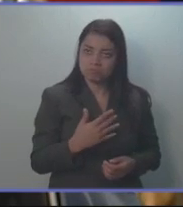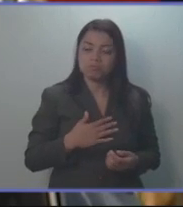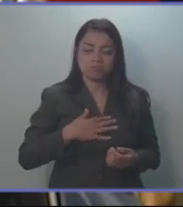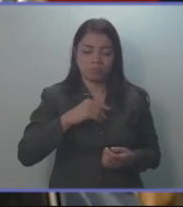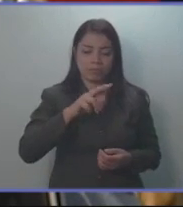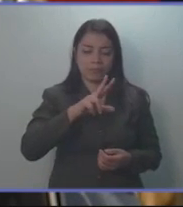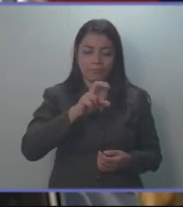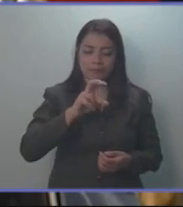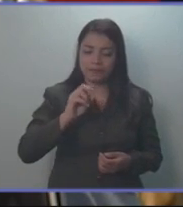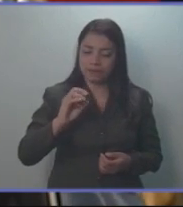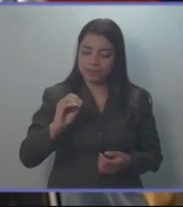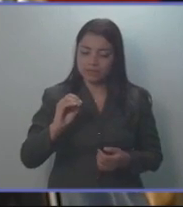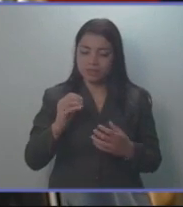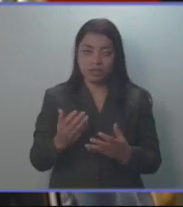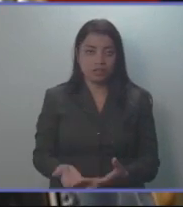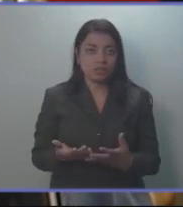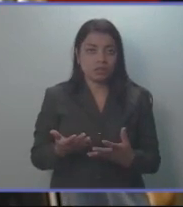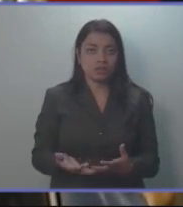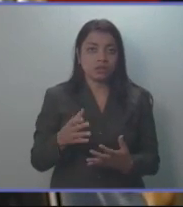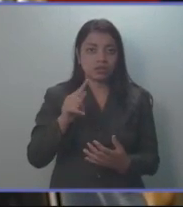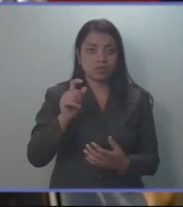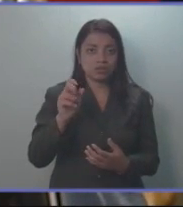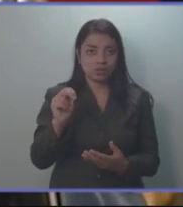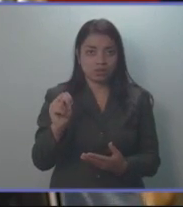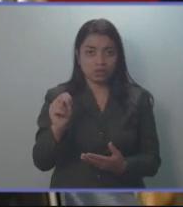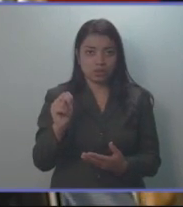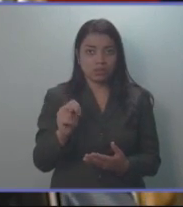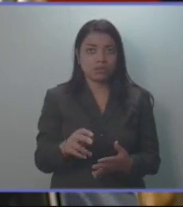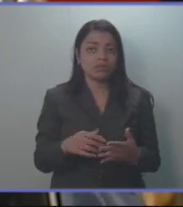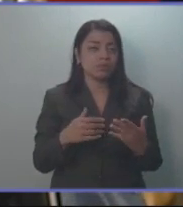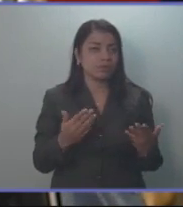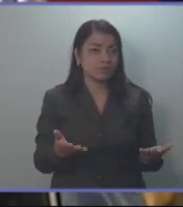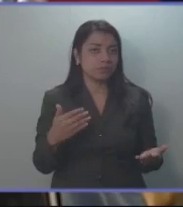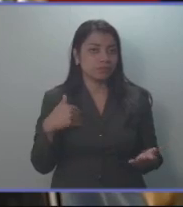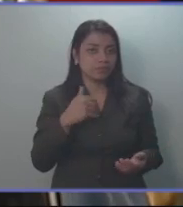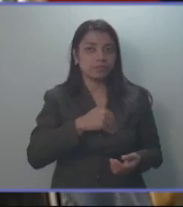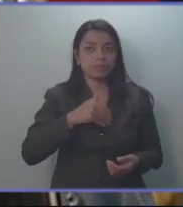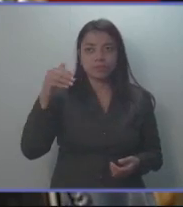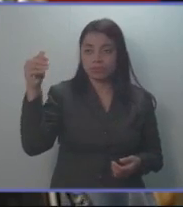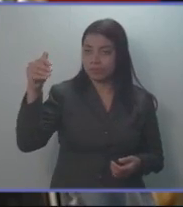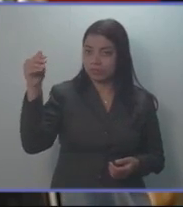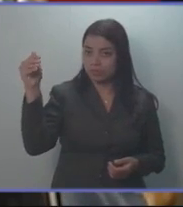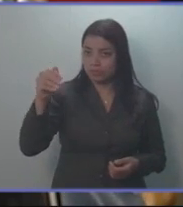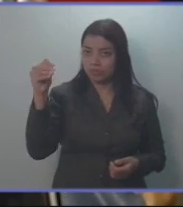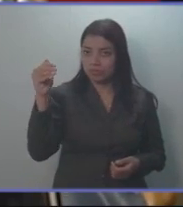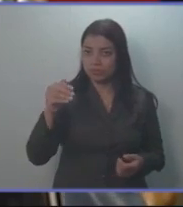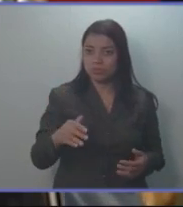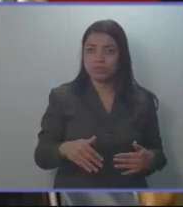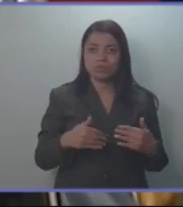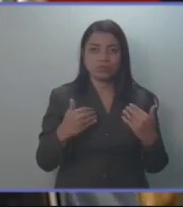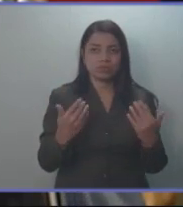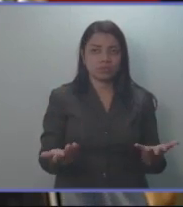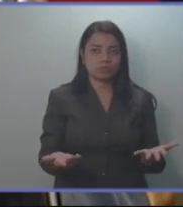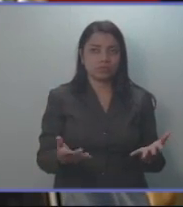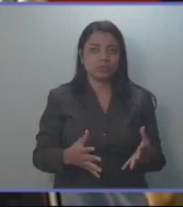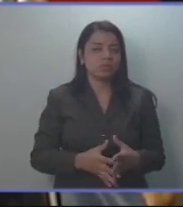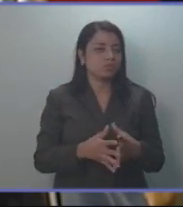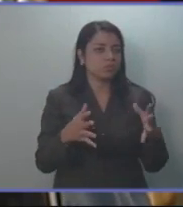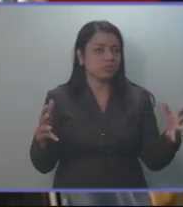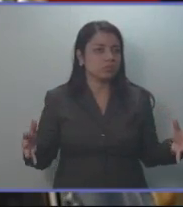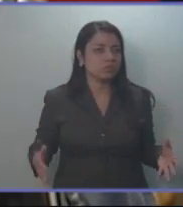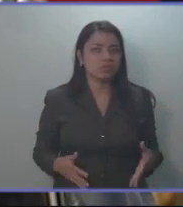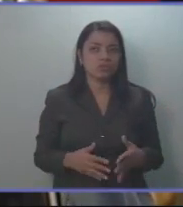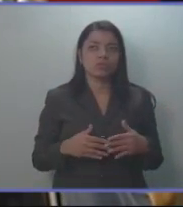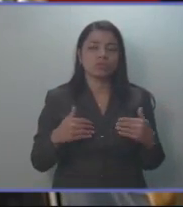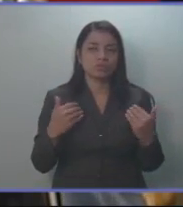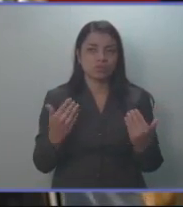toneladas métricas que iban a entregarse al Ministerio de Educación. Ahí estamos compartiendo con todos